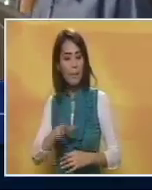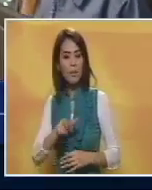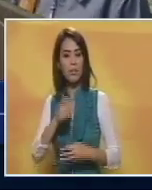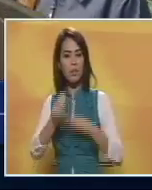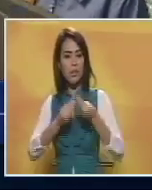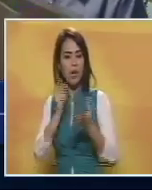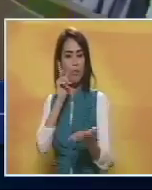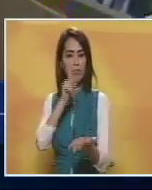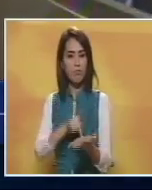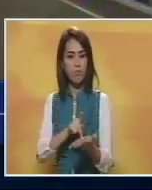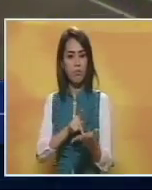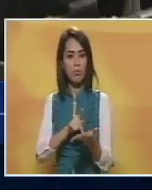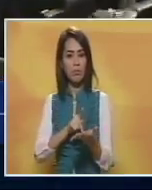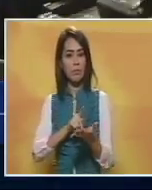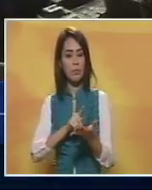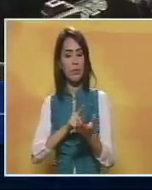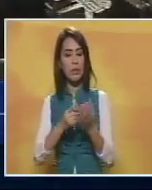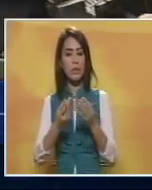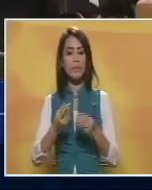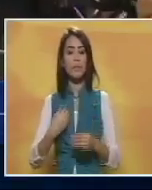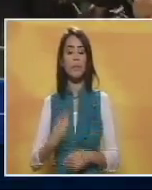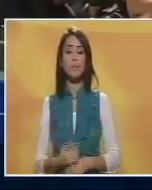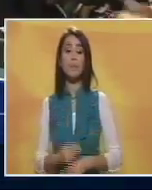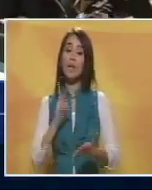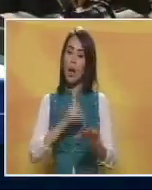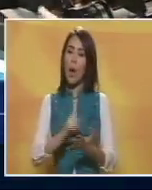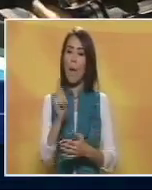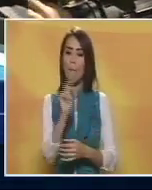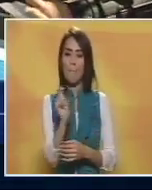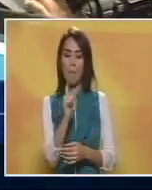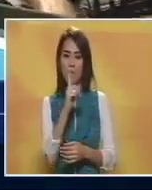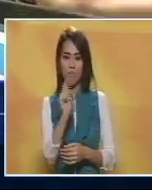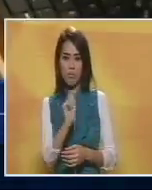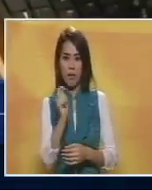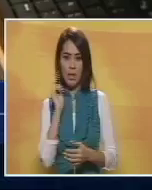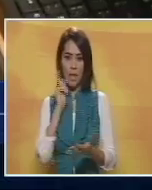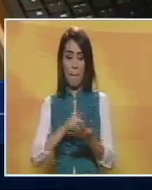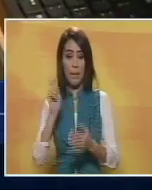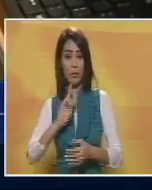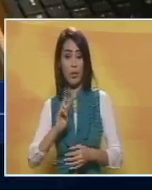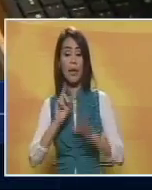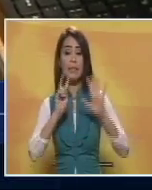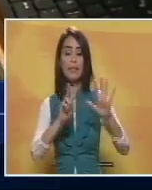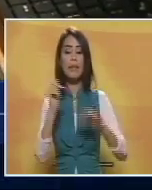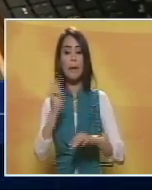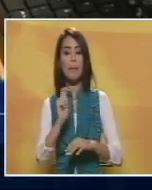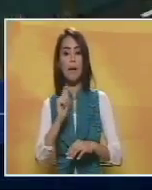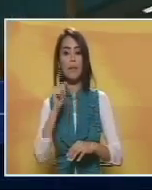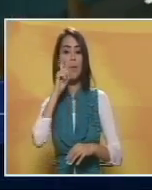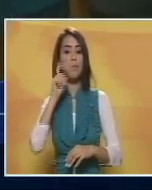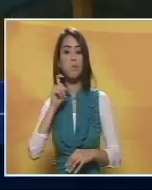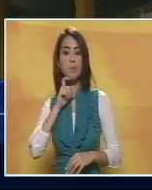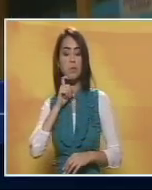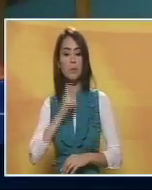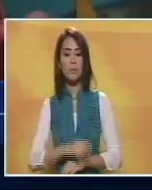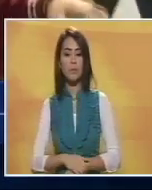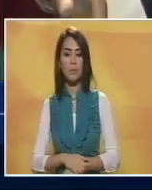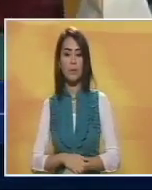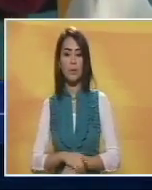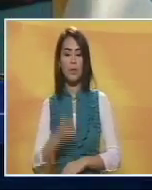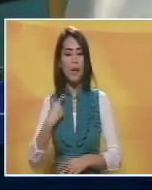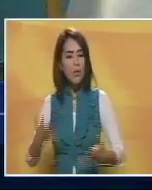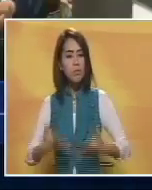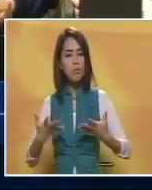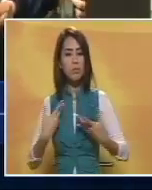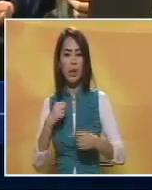la regularización extraordinaria. Llegó hace menos de un mes desde Venezuela. Tiene 7 meses de embarazo, algo que le impulsó a